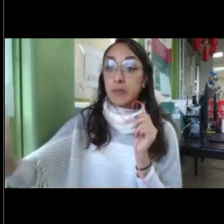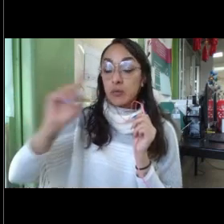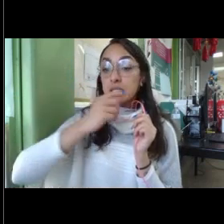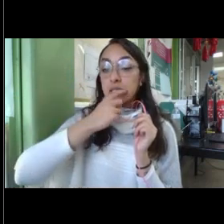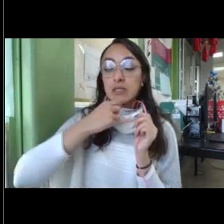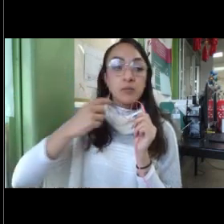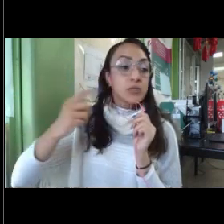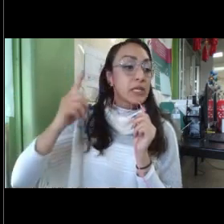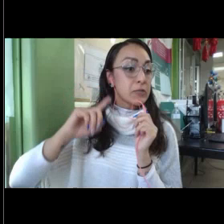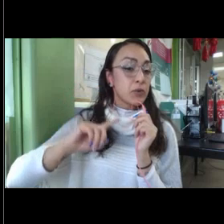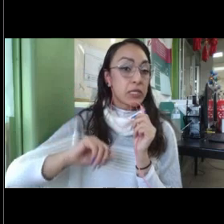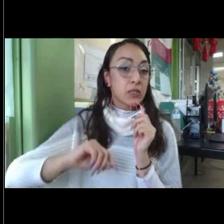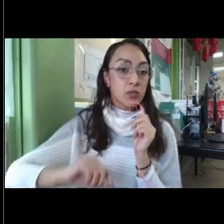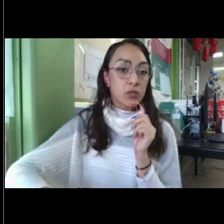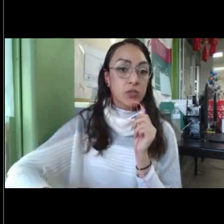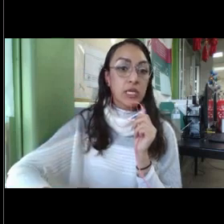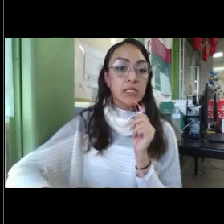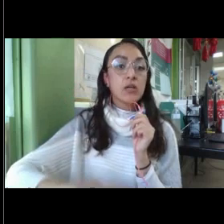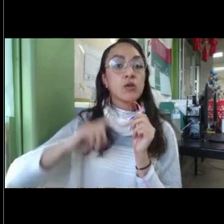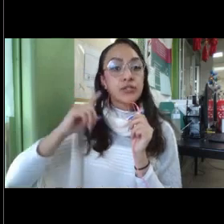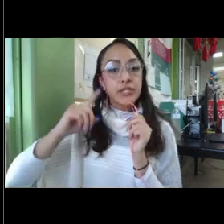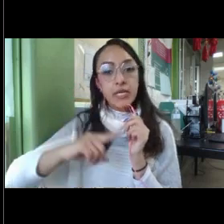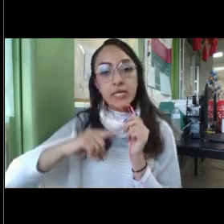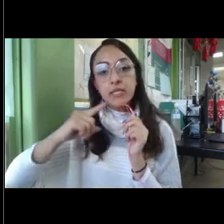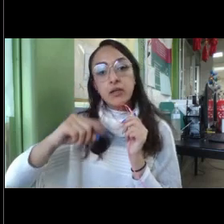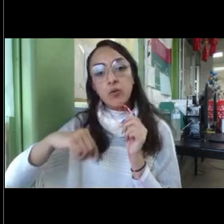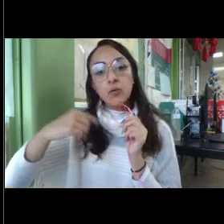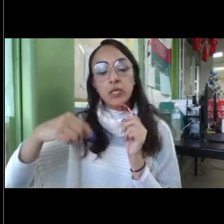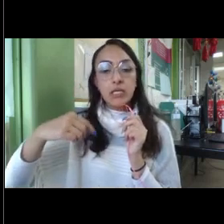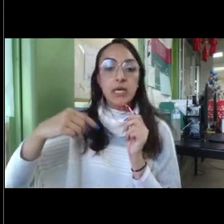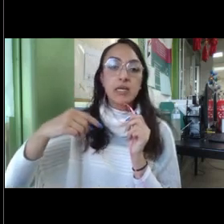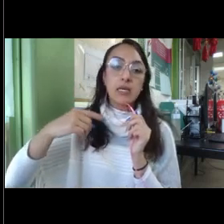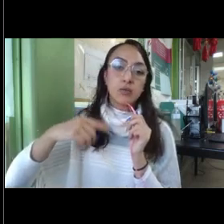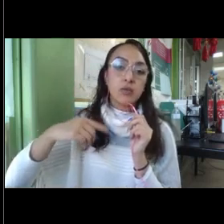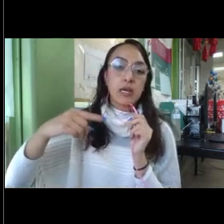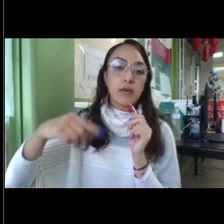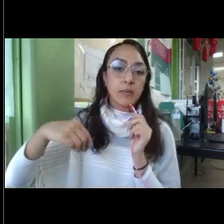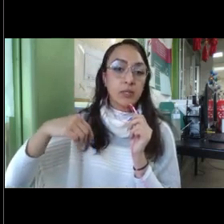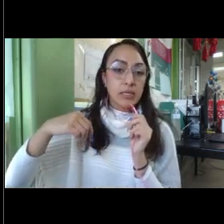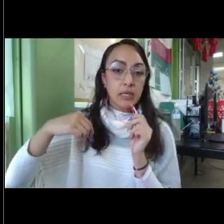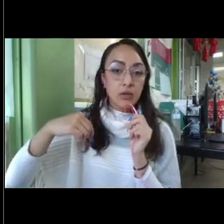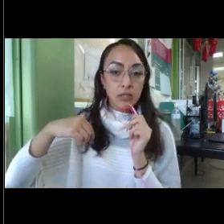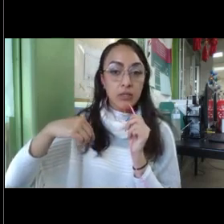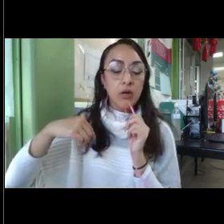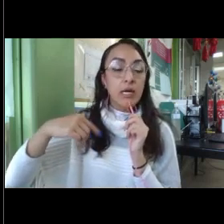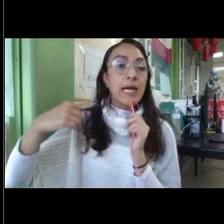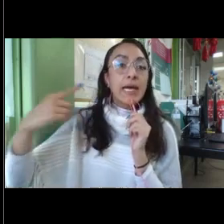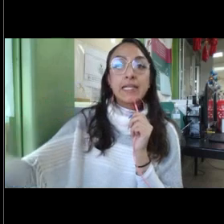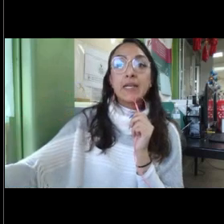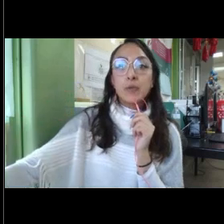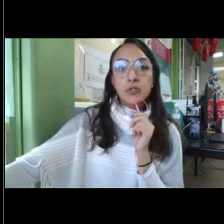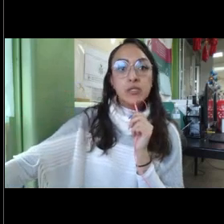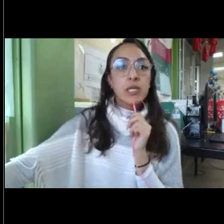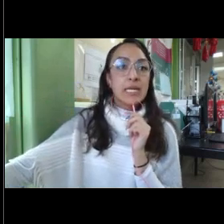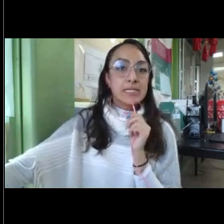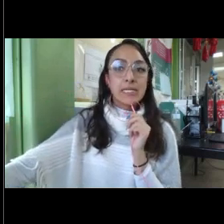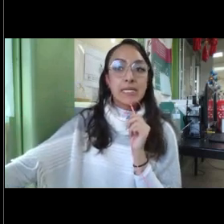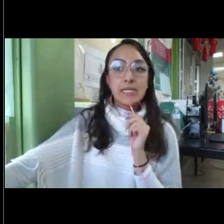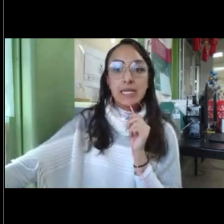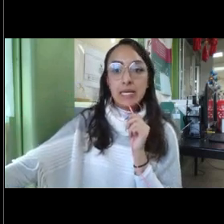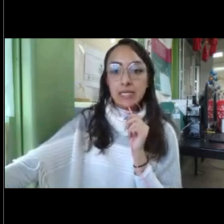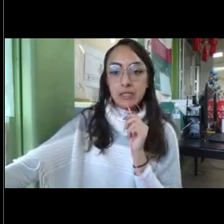Una de las preguntas que tenemos que responder nosotros es, ¿consideras como utilidad el uso del alfabeto dactilológico en el proceso